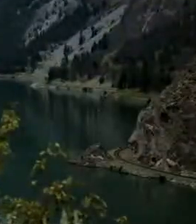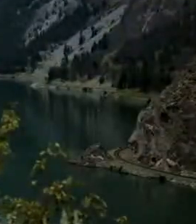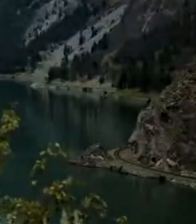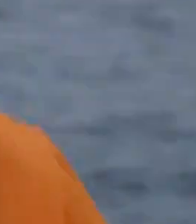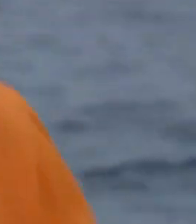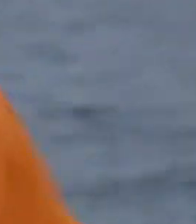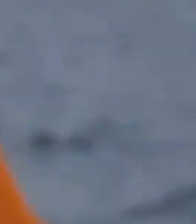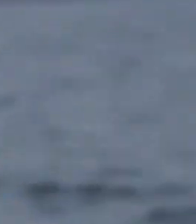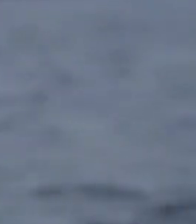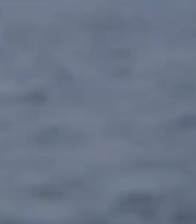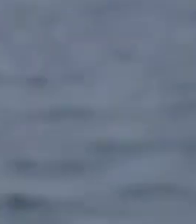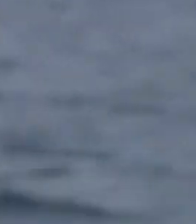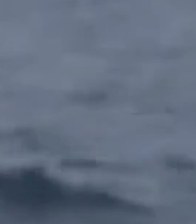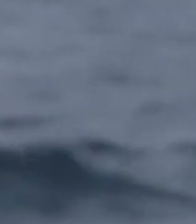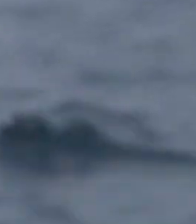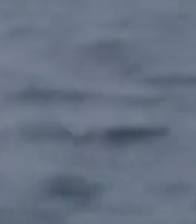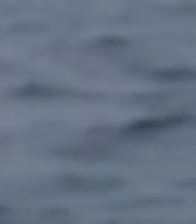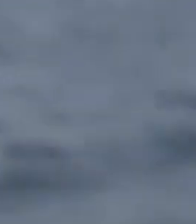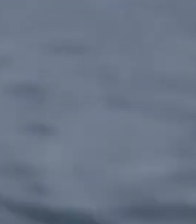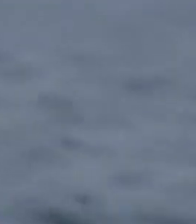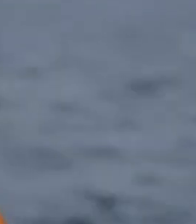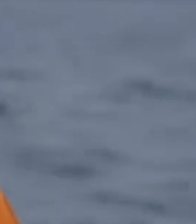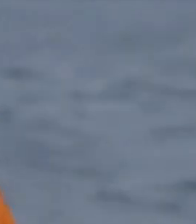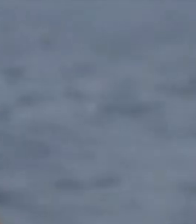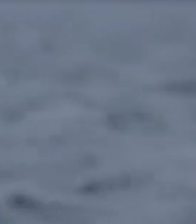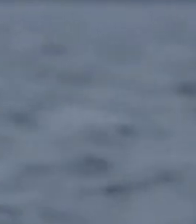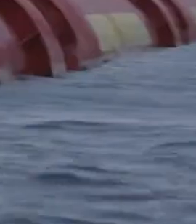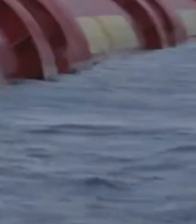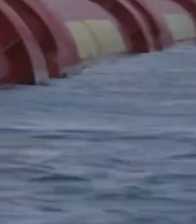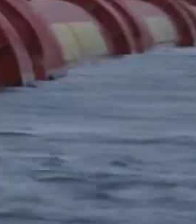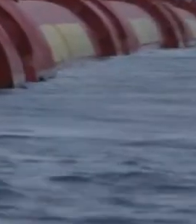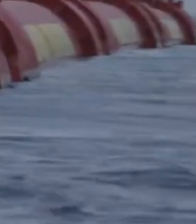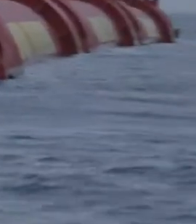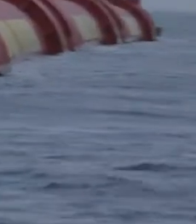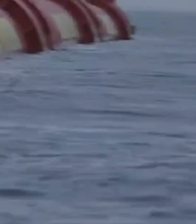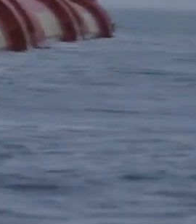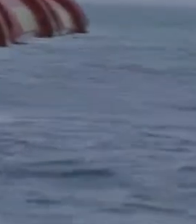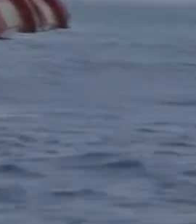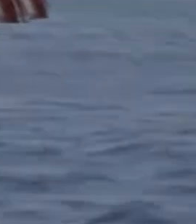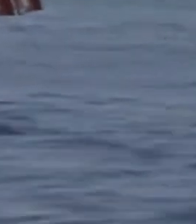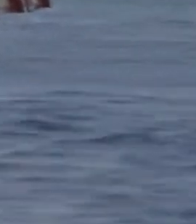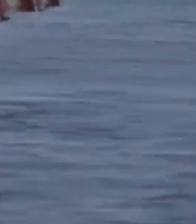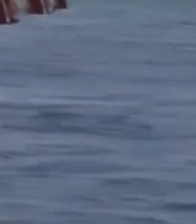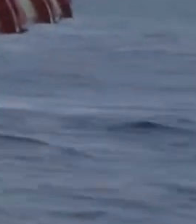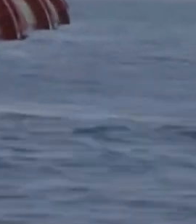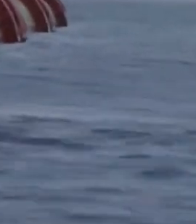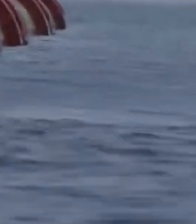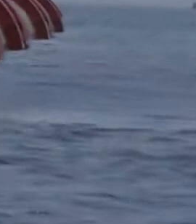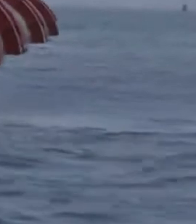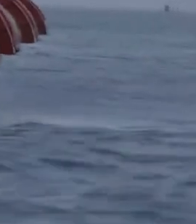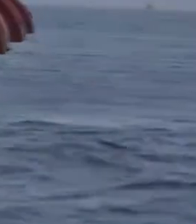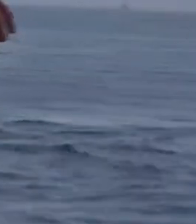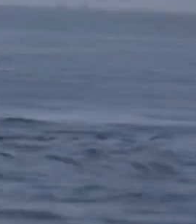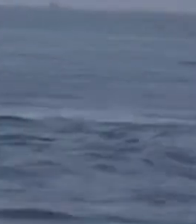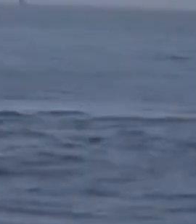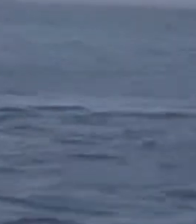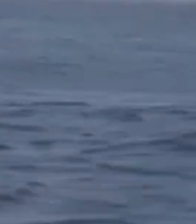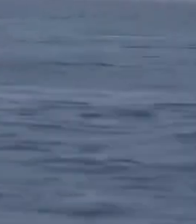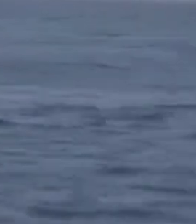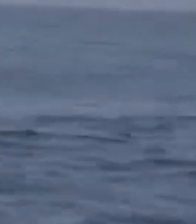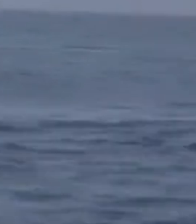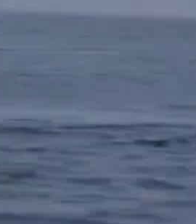conciencia. Muchos no entienden lo que es la energía mareomotriz. Trabajo para una compañía de energía mareomotriz. Ellos creen